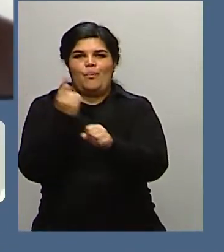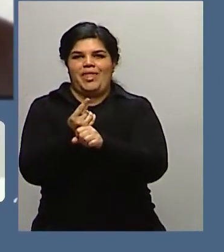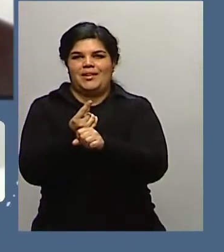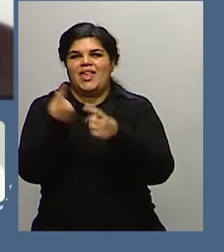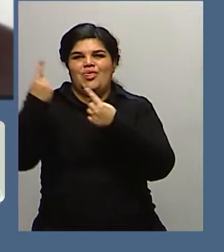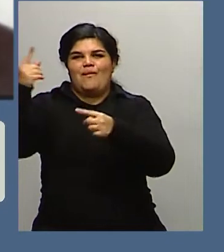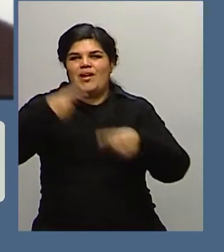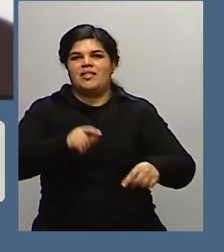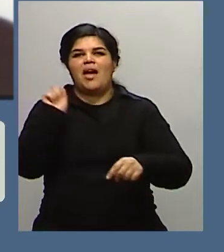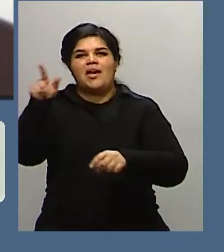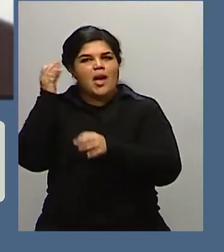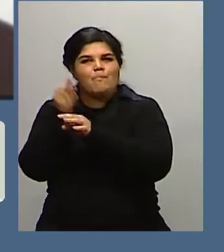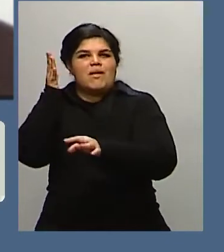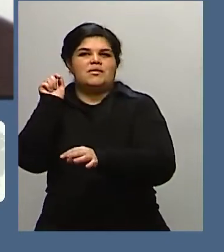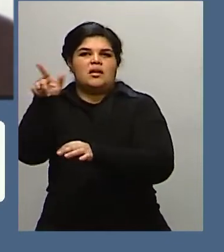sobre